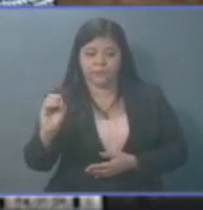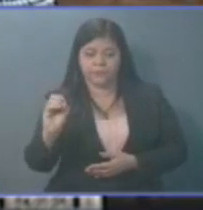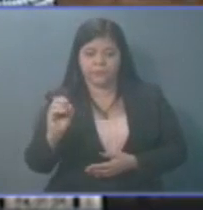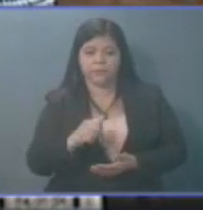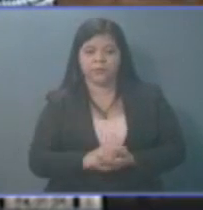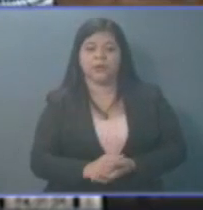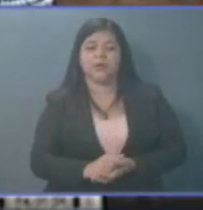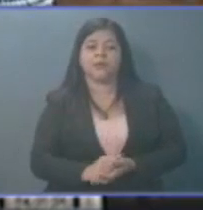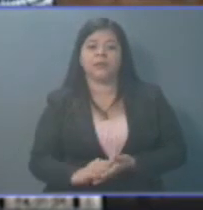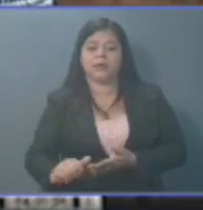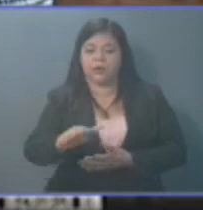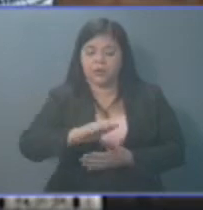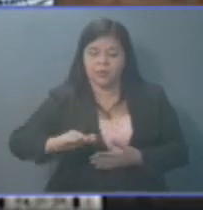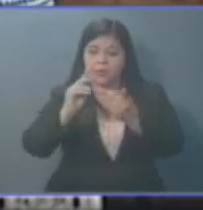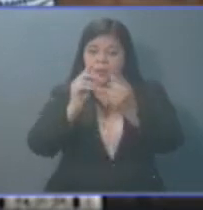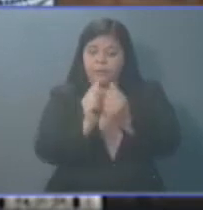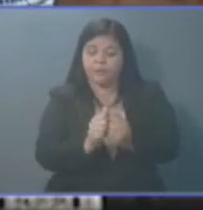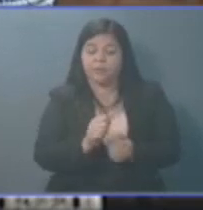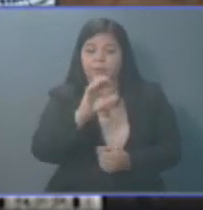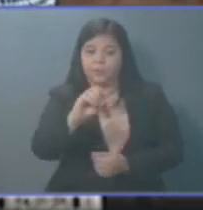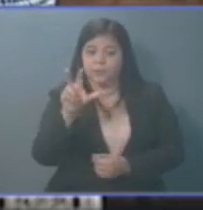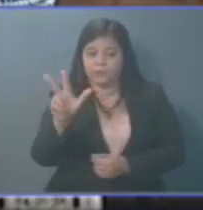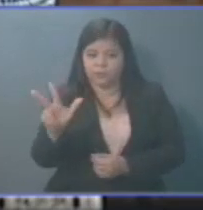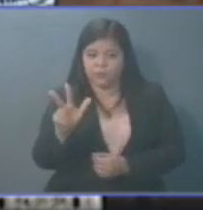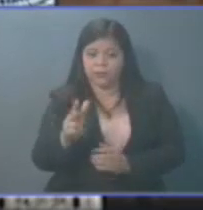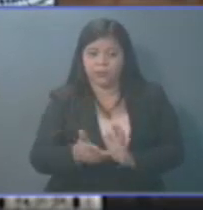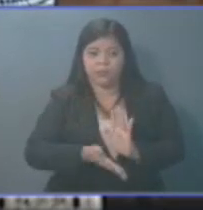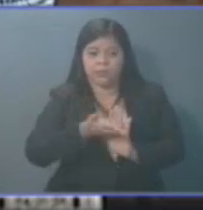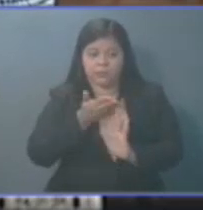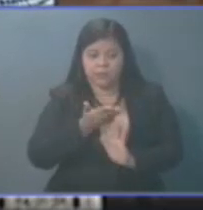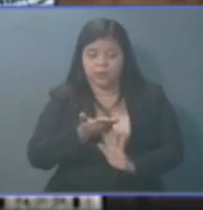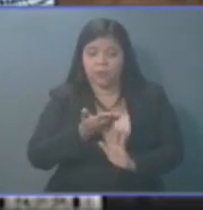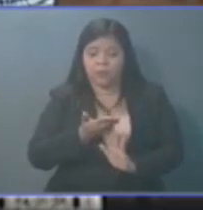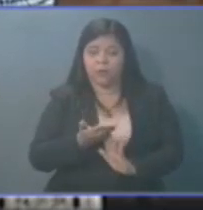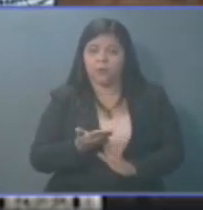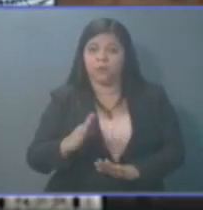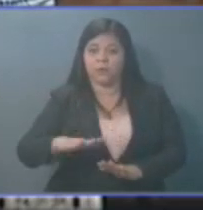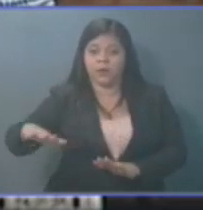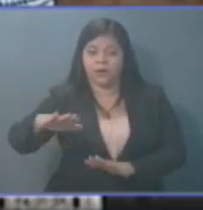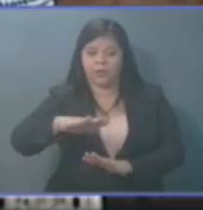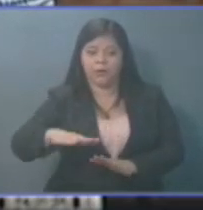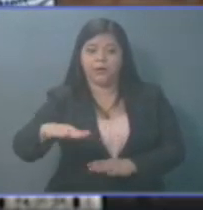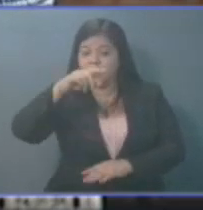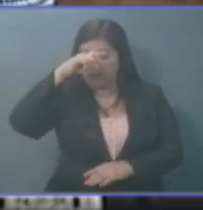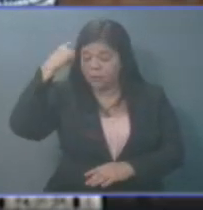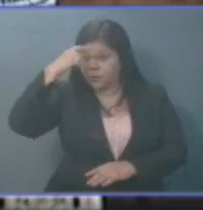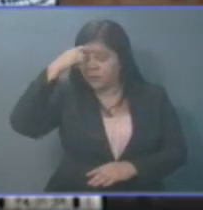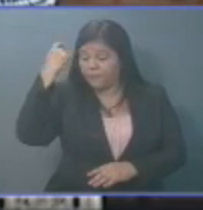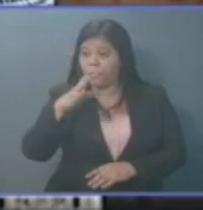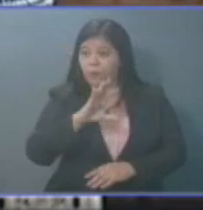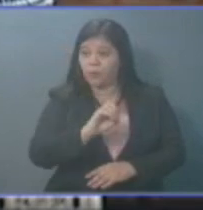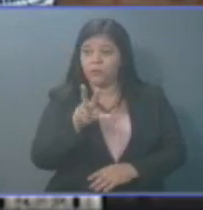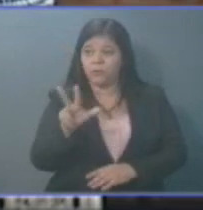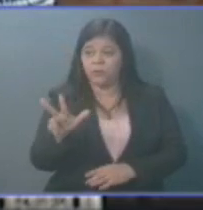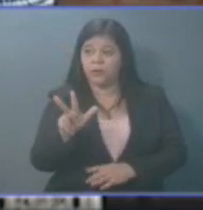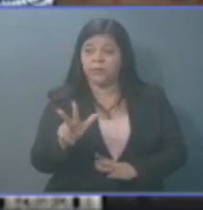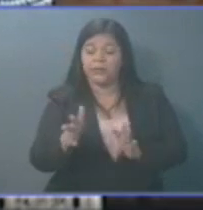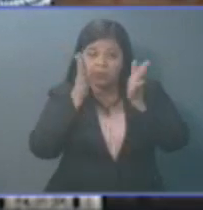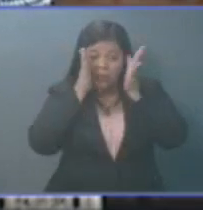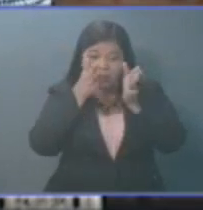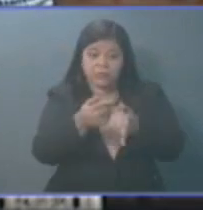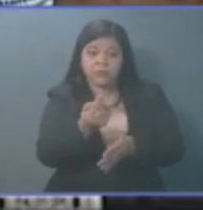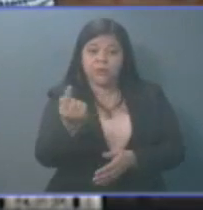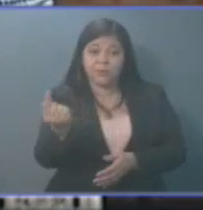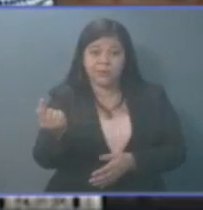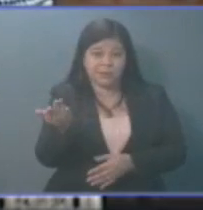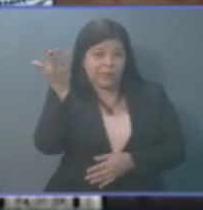la unidad presupuestaria 03, Desarrollo Territorial, Líneas de Trabajo, 03, Atención de